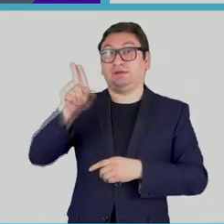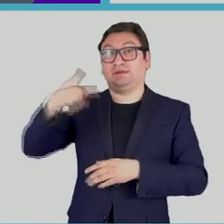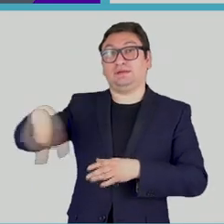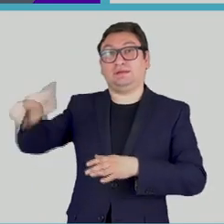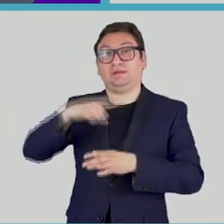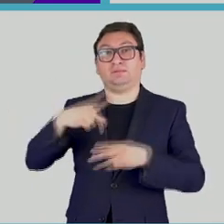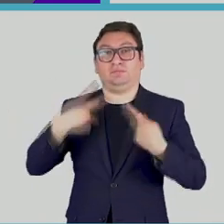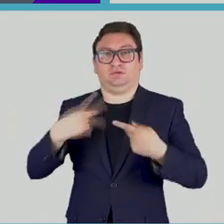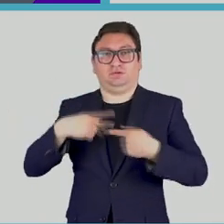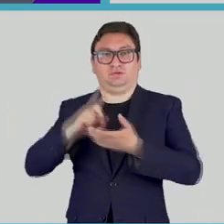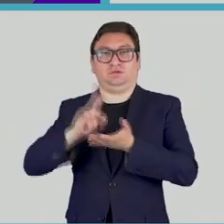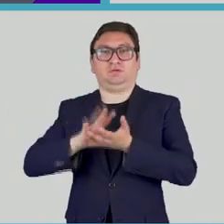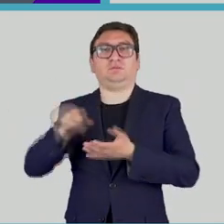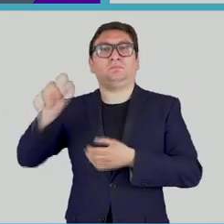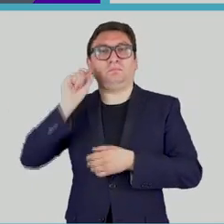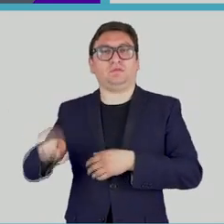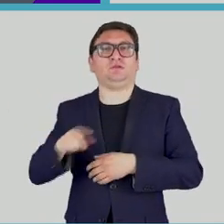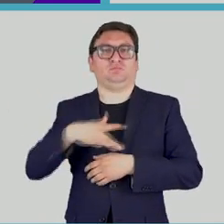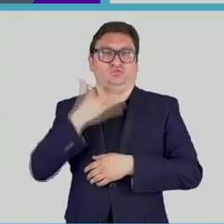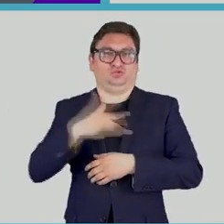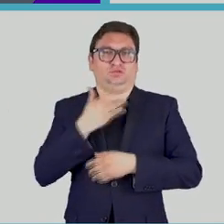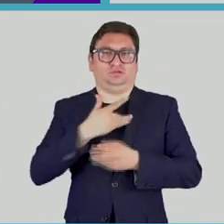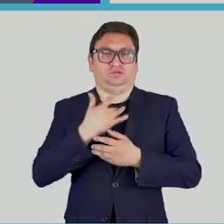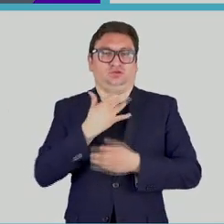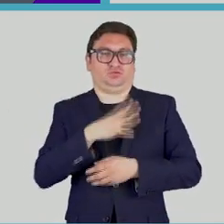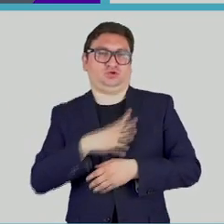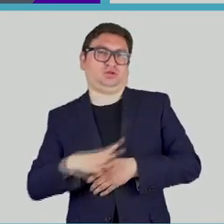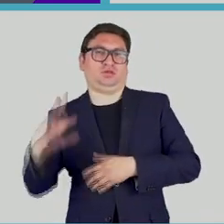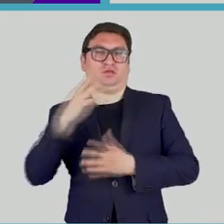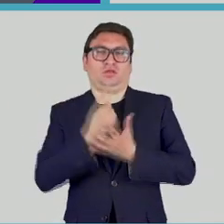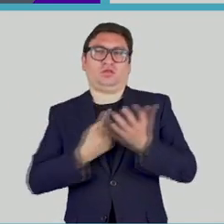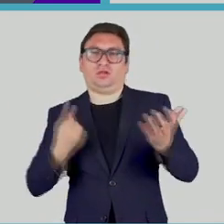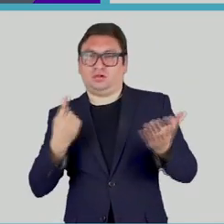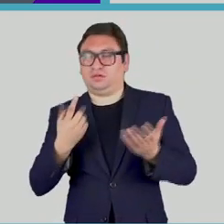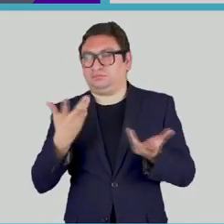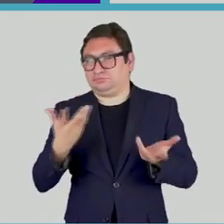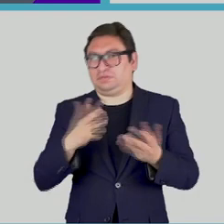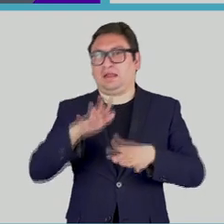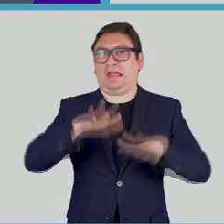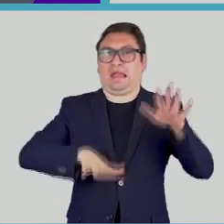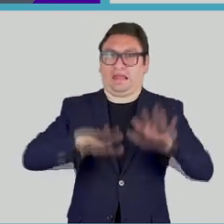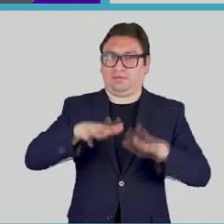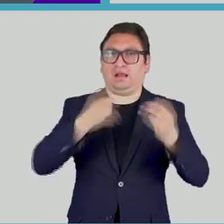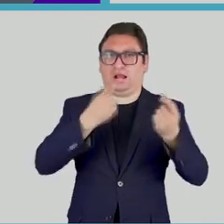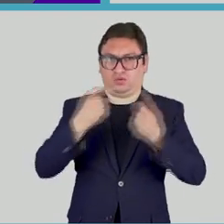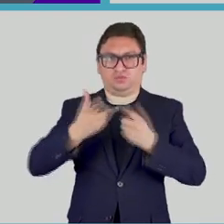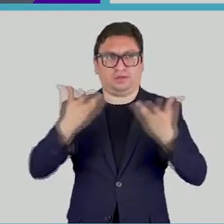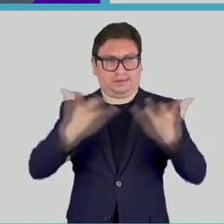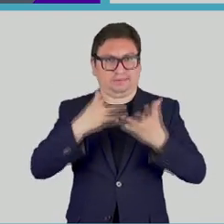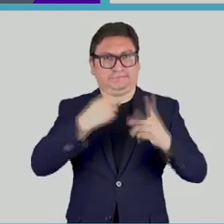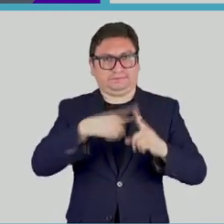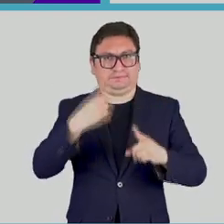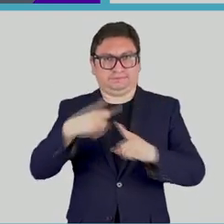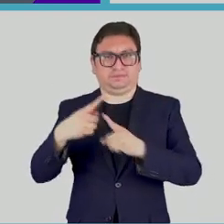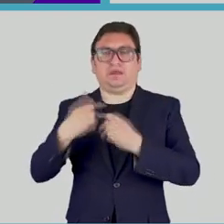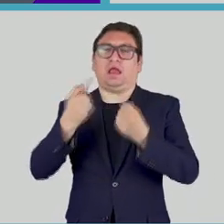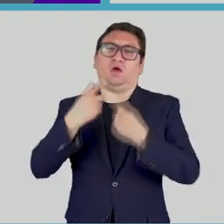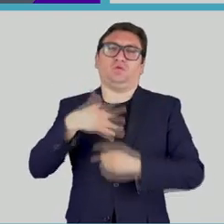se sienten apartados de la sociedad y a veces hay quienes